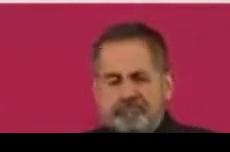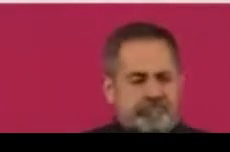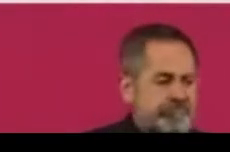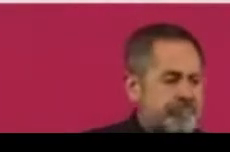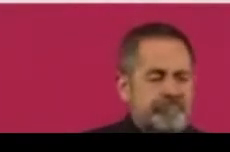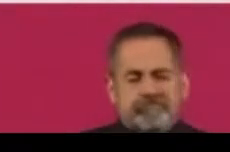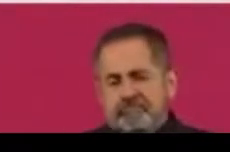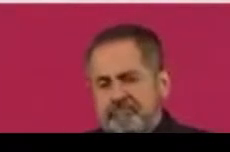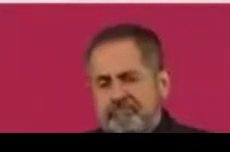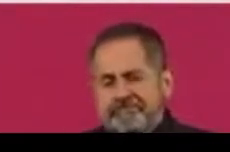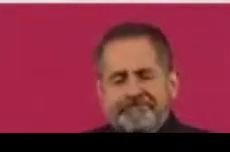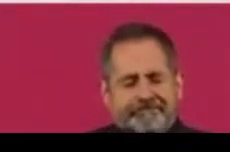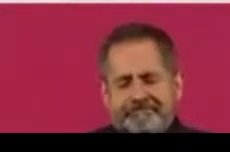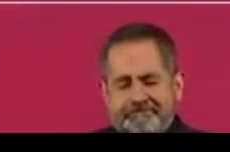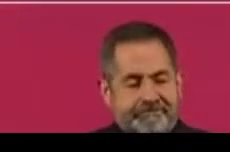de choque,